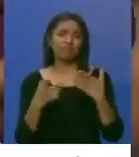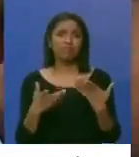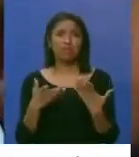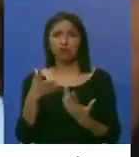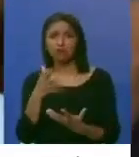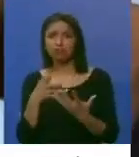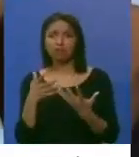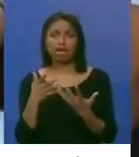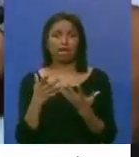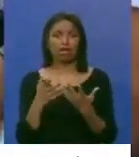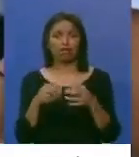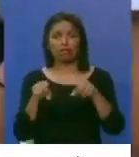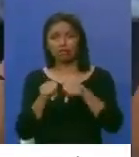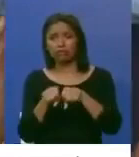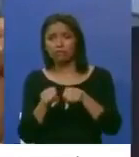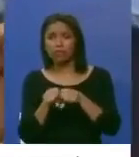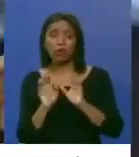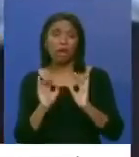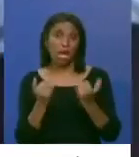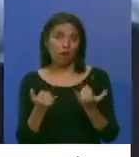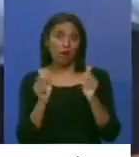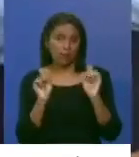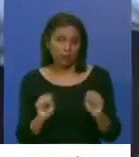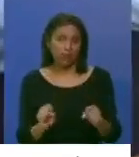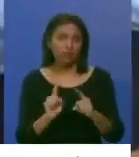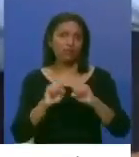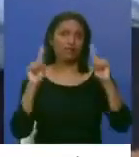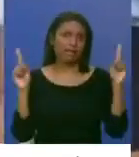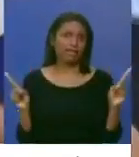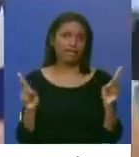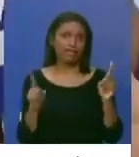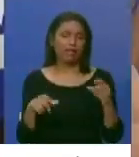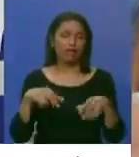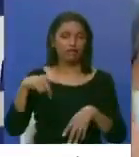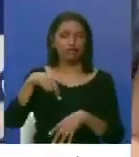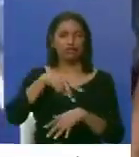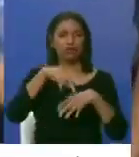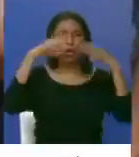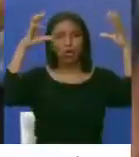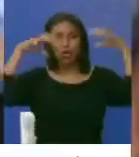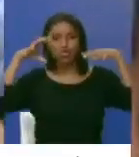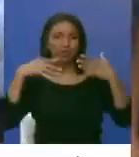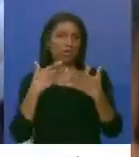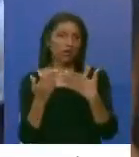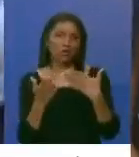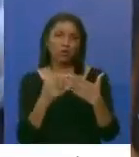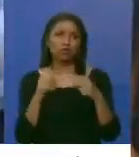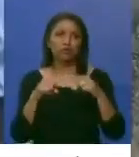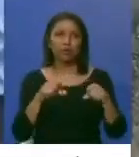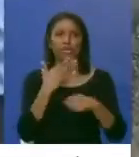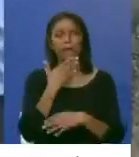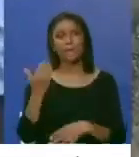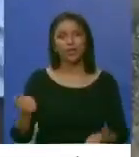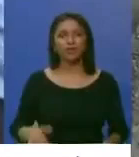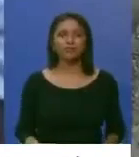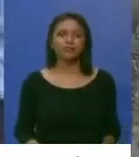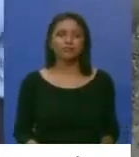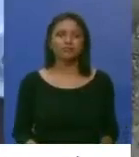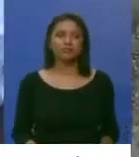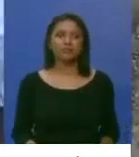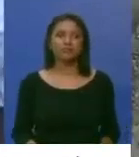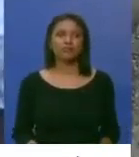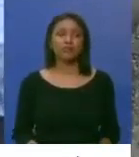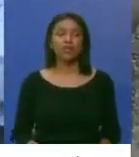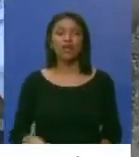Ya no podemos ensuciarnos los zapatos bien, gracias a Dios, y podemos pasar bien. Ahora con la lluvia sí vas a estar mejor. Sí, vamos a estar mejor. Hizo una construcción